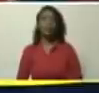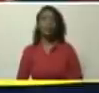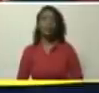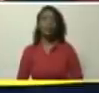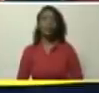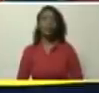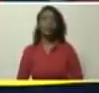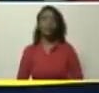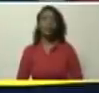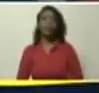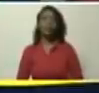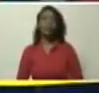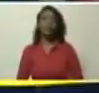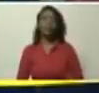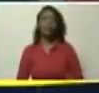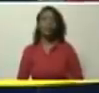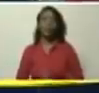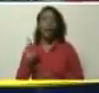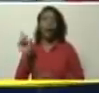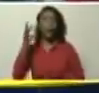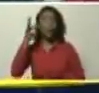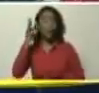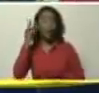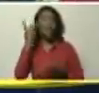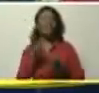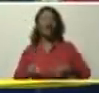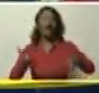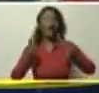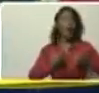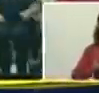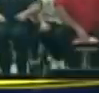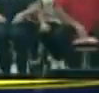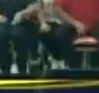Gracias. Iris, esta mujer valiente, aguerrida.